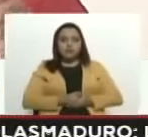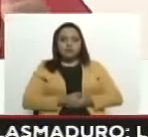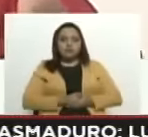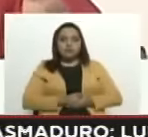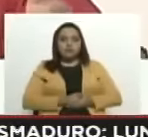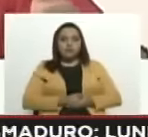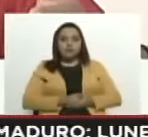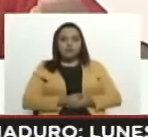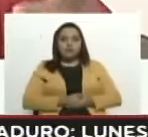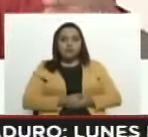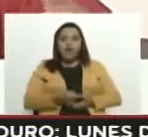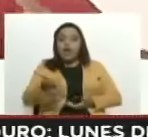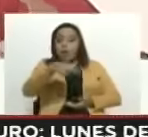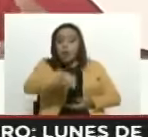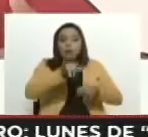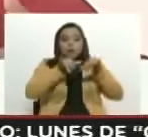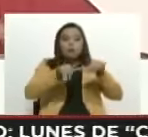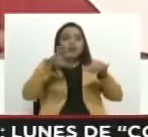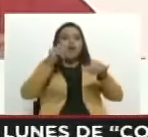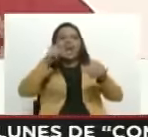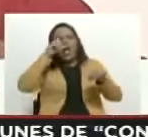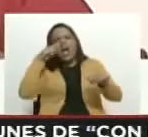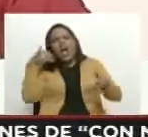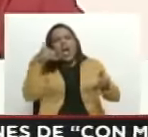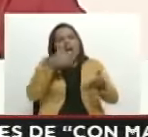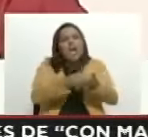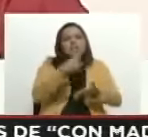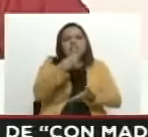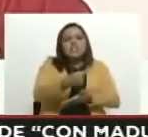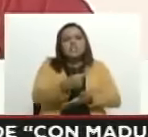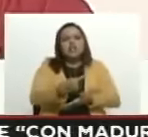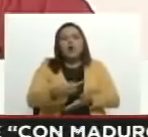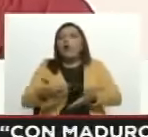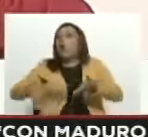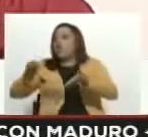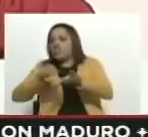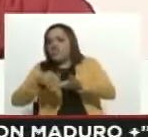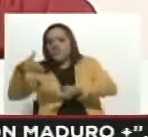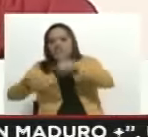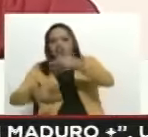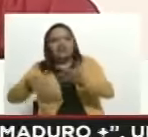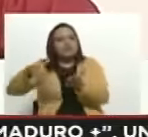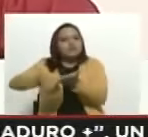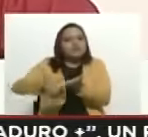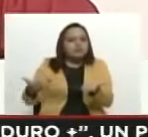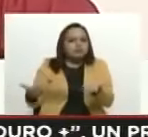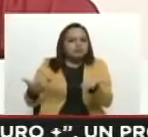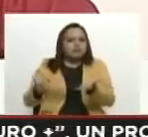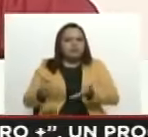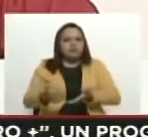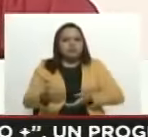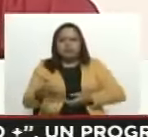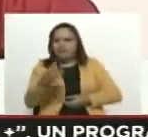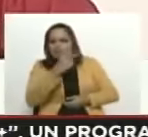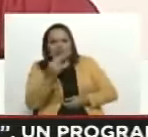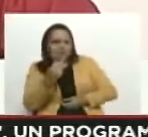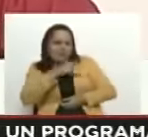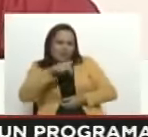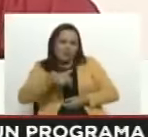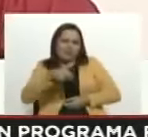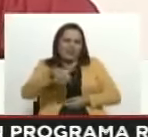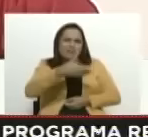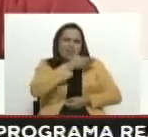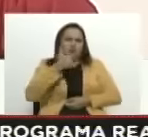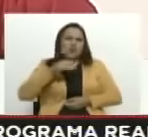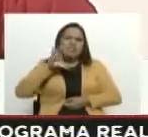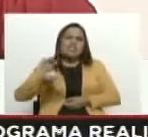Y son los mismos que tienen años diciéndonos, no, vamos al voto manual otra vez, voto manual. Aquí nosotros tenemos al mejor CNE del mundo,